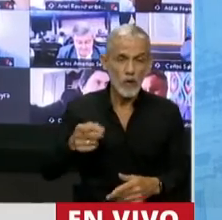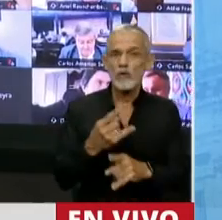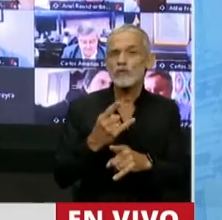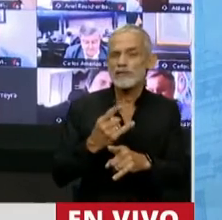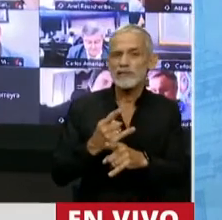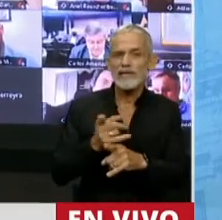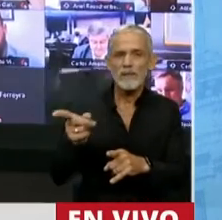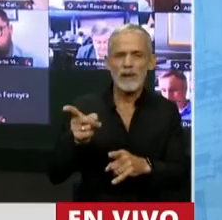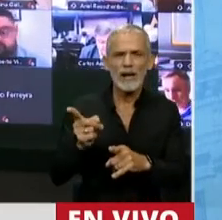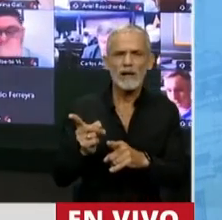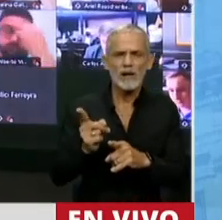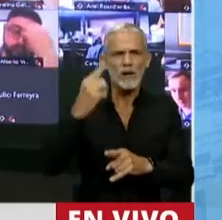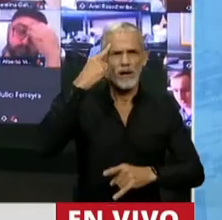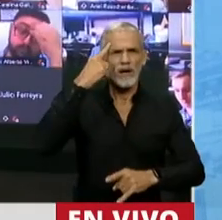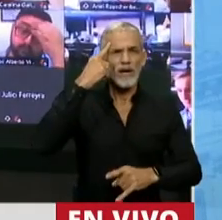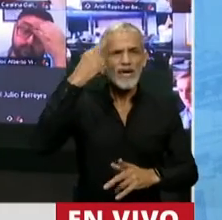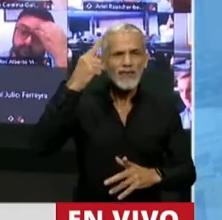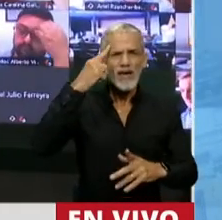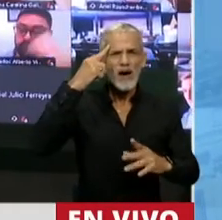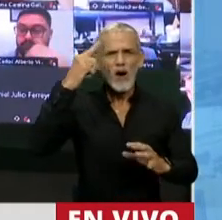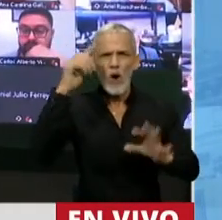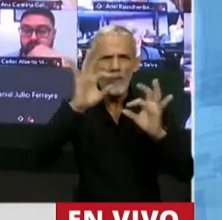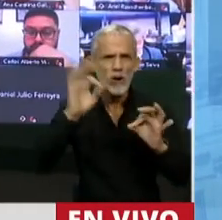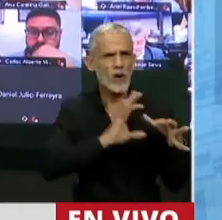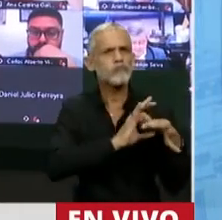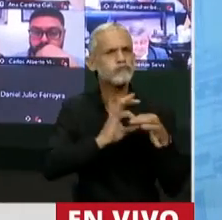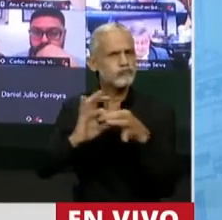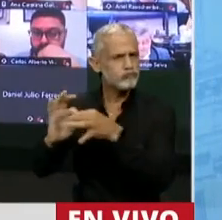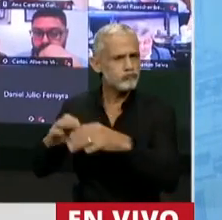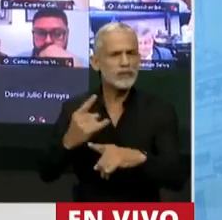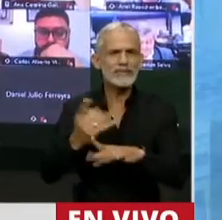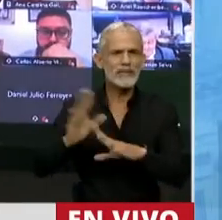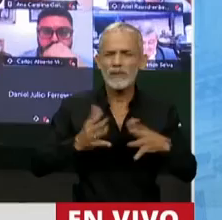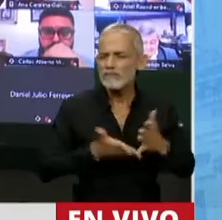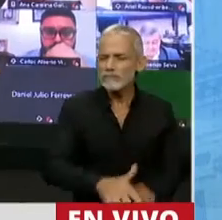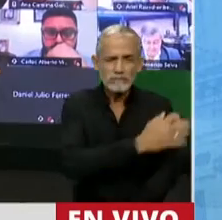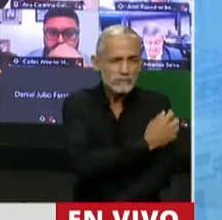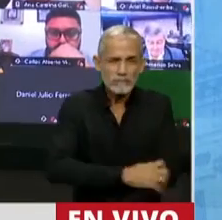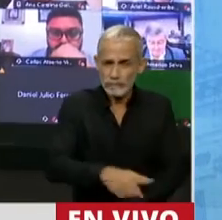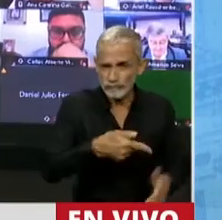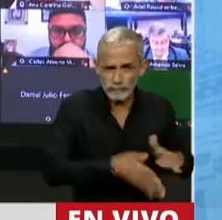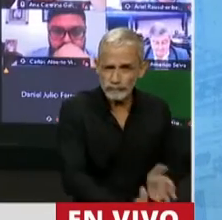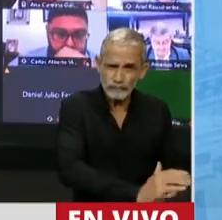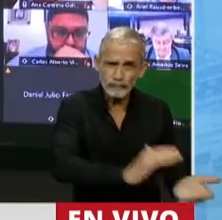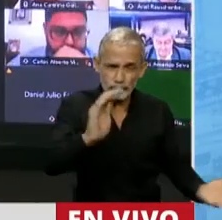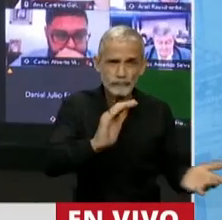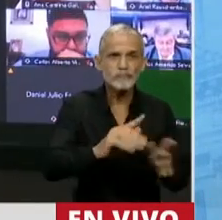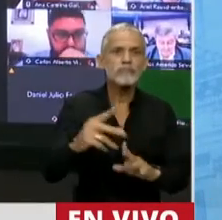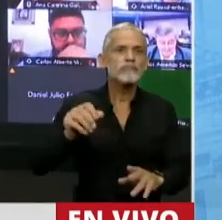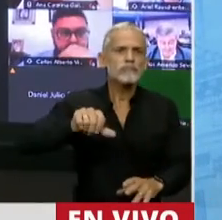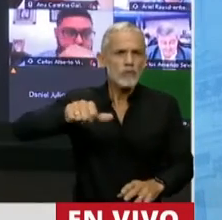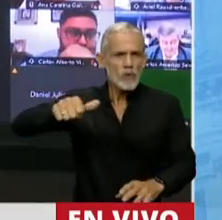siempre consecuente con sus ideas. Él, que nació en la pobreza y triunfó en la